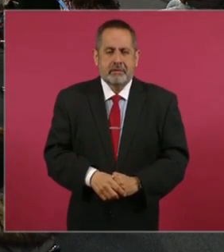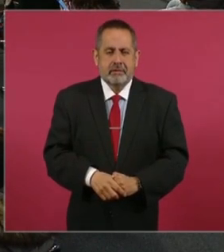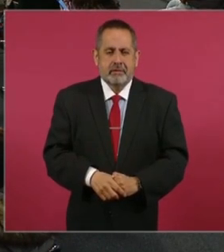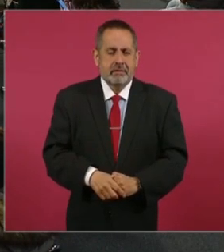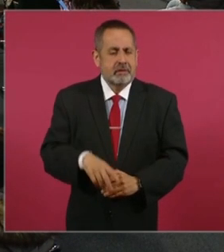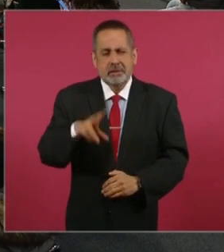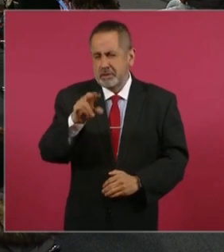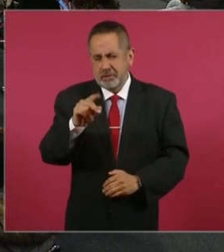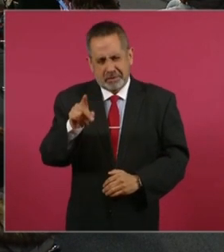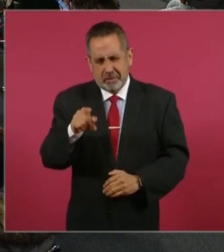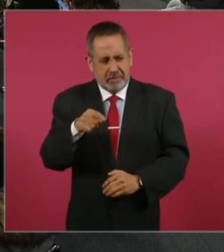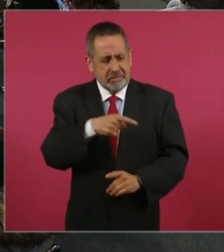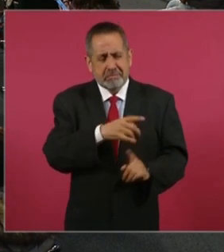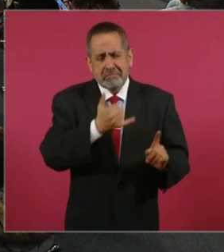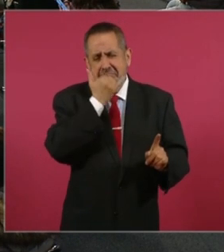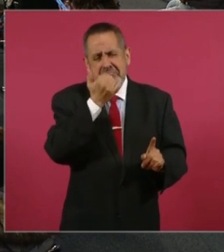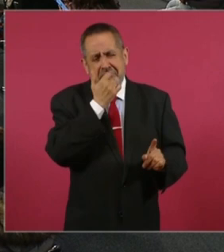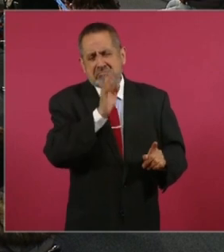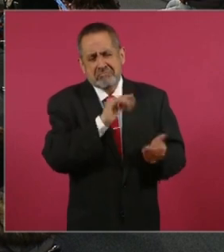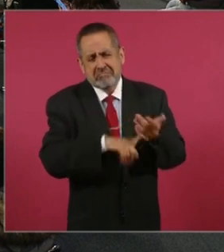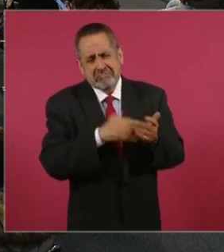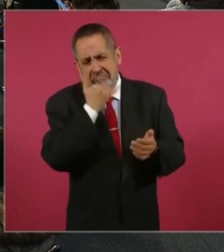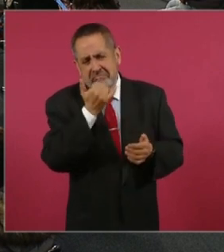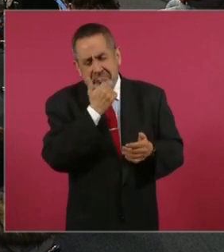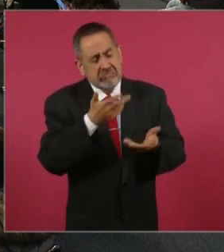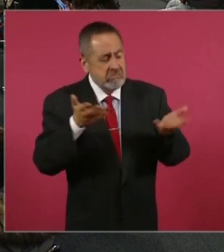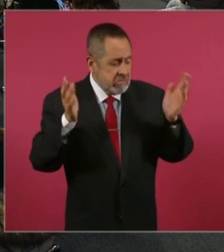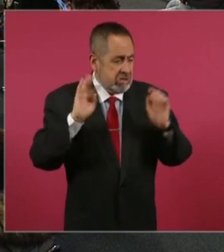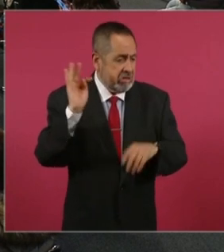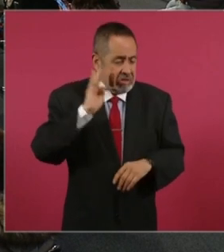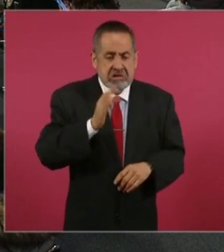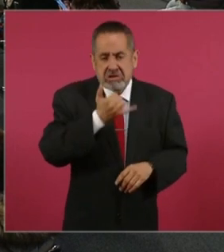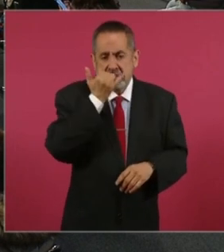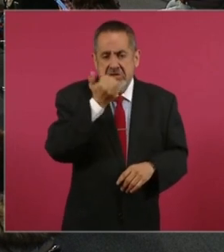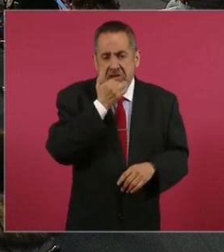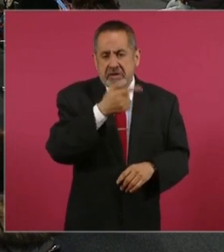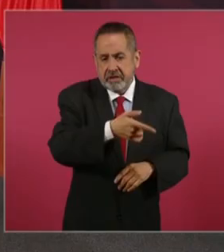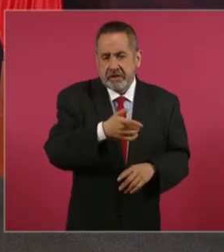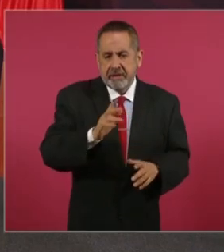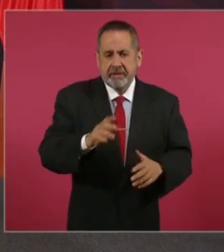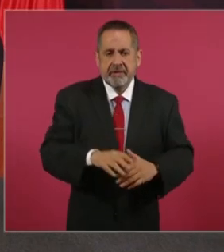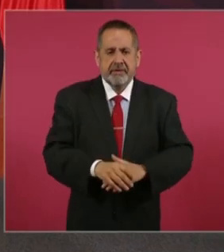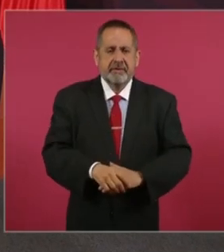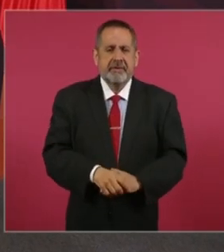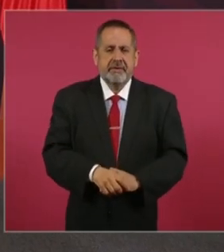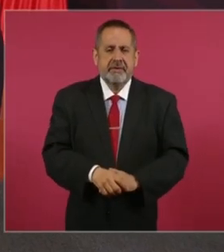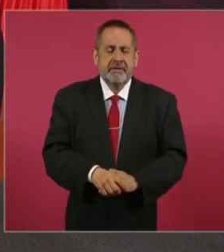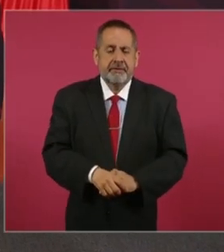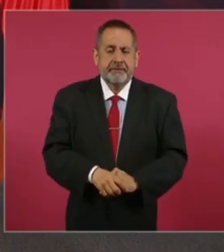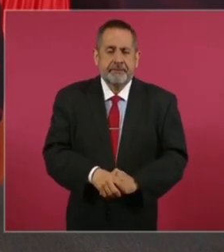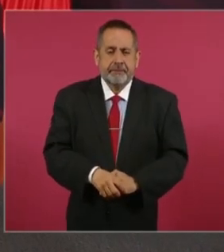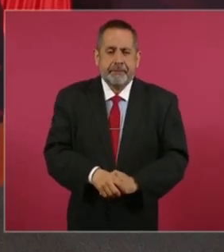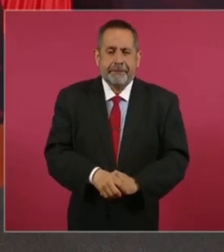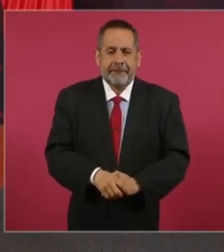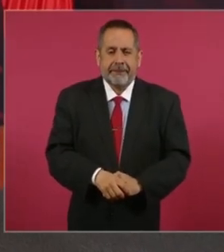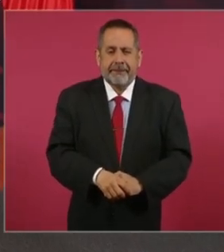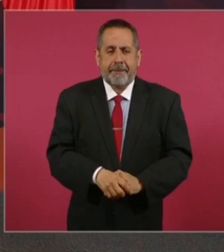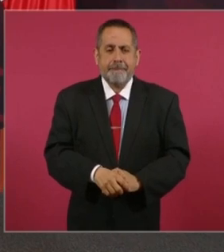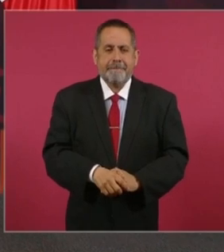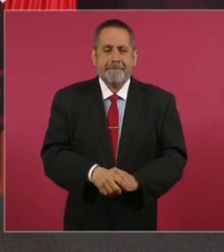no es que se pudo haber equivocado se pudo se pudo haber equivocado o sea no